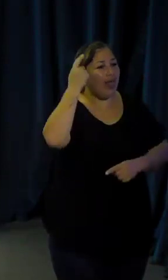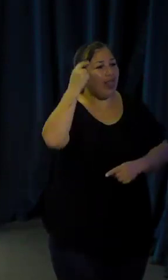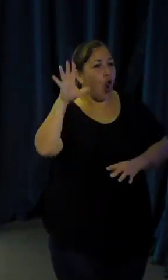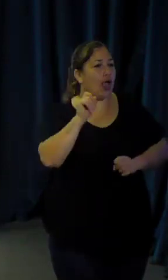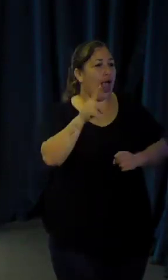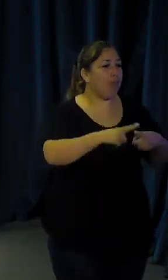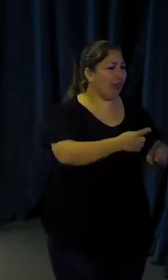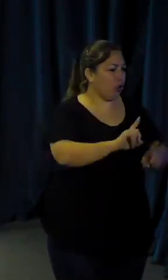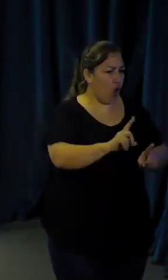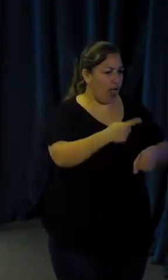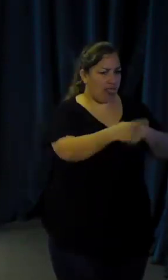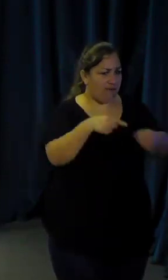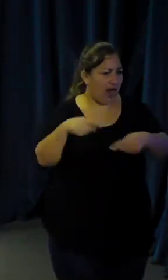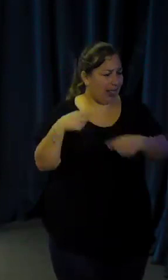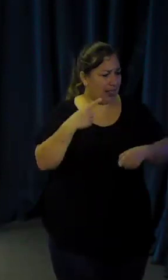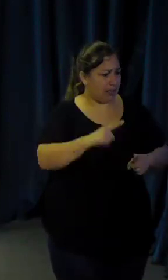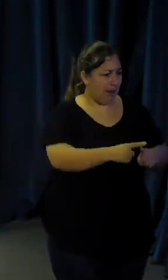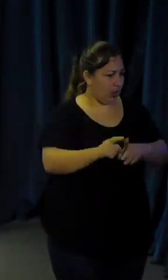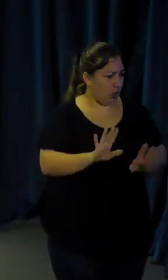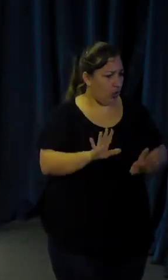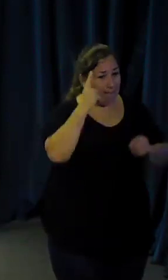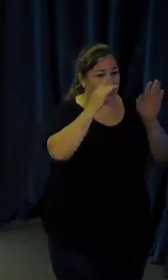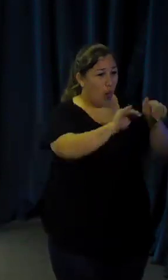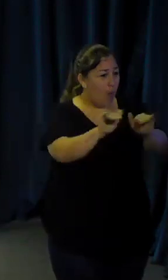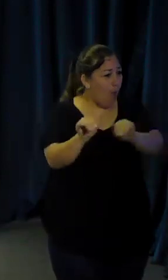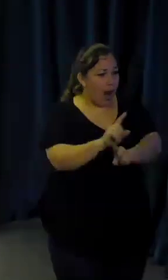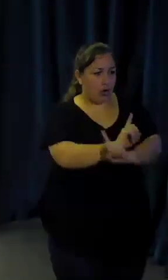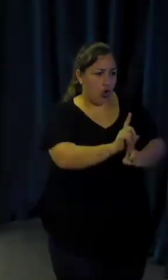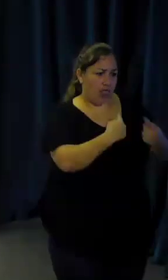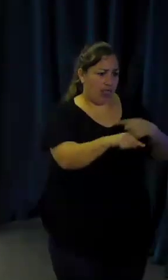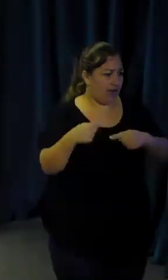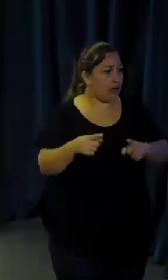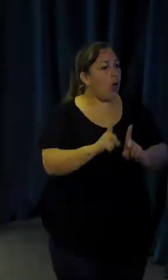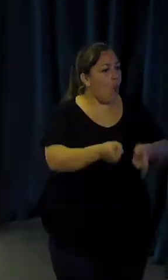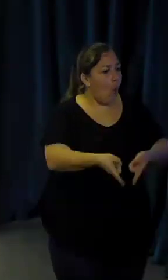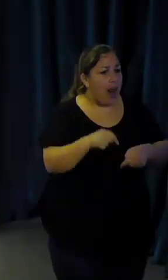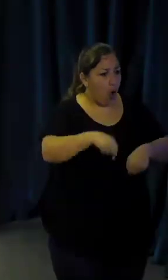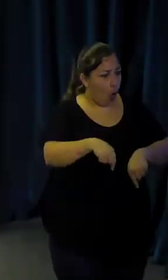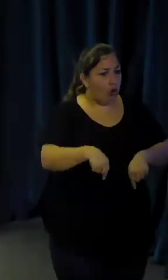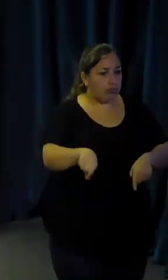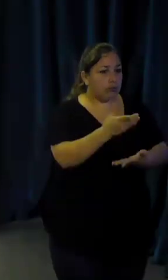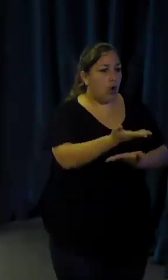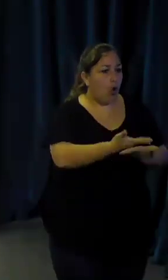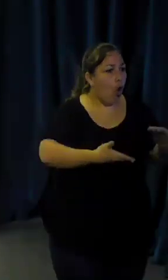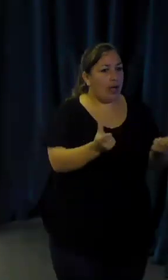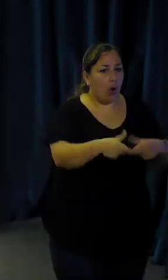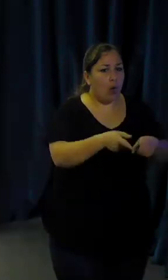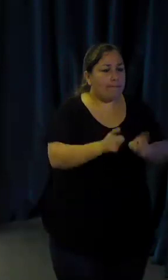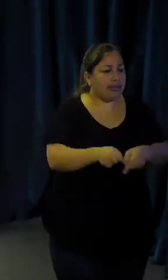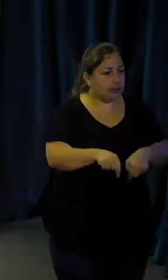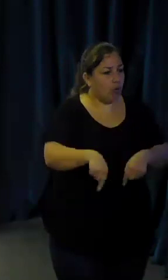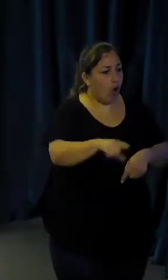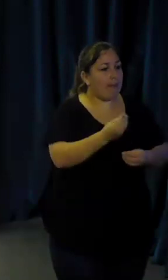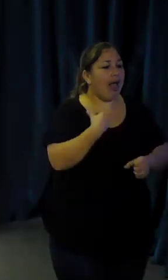mismo partido, ni piensan igual en un montón de cosas, pero sin embargo hoy están todos reunidos acá